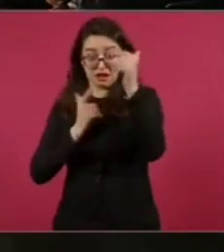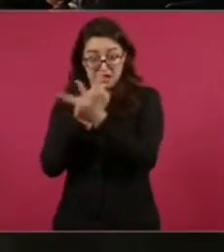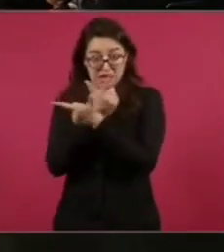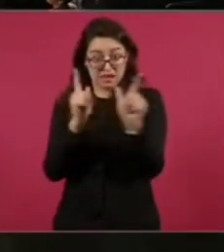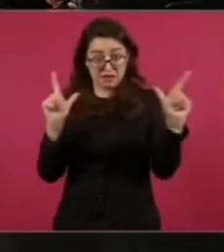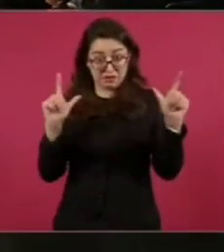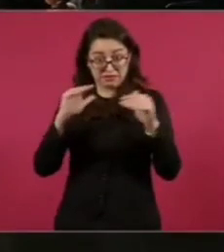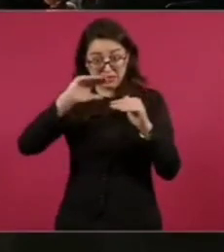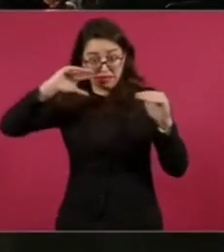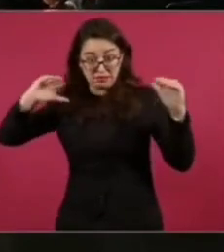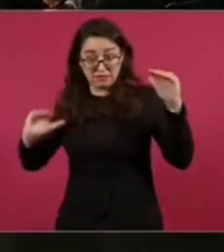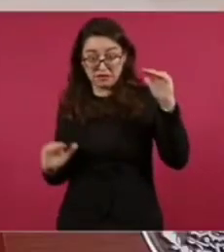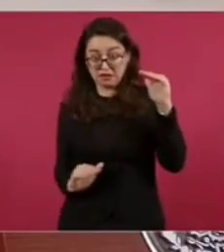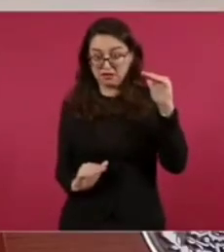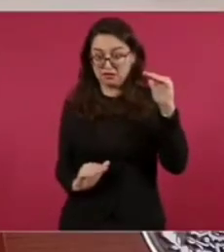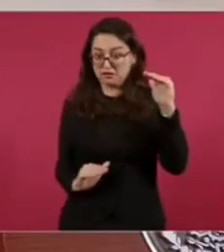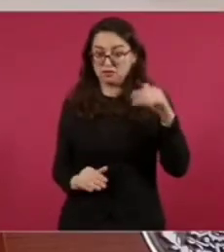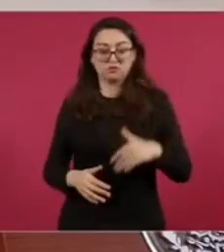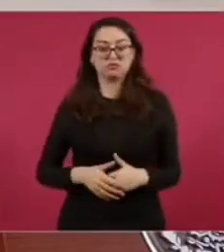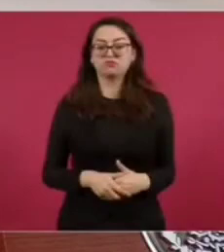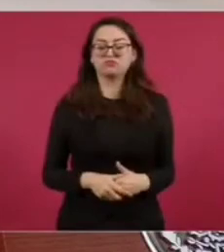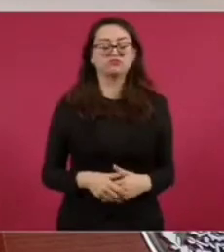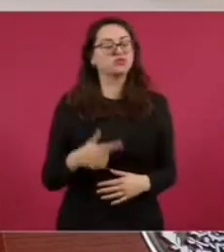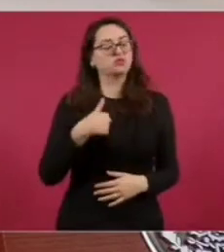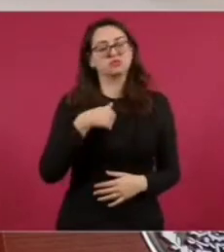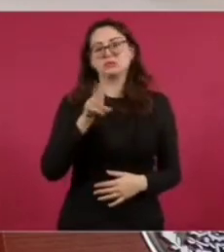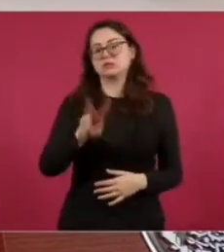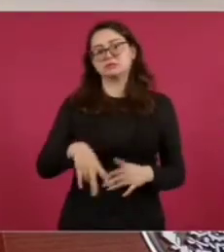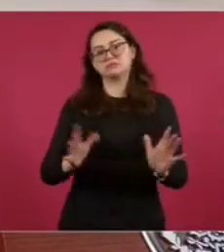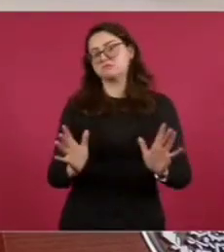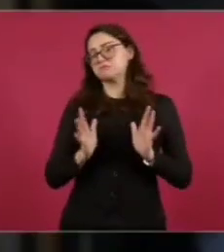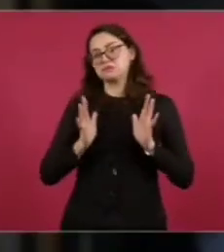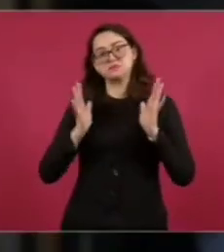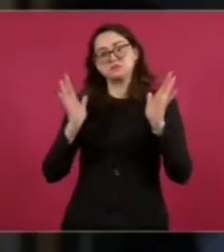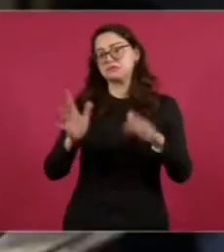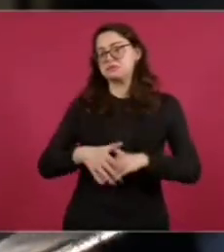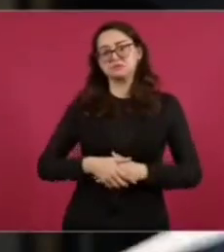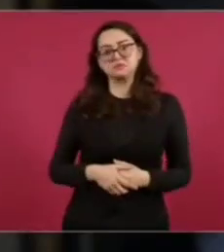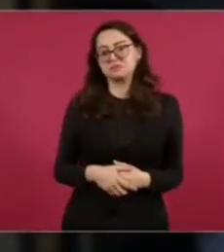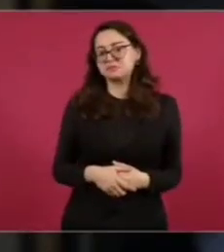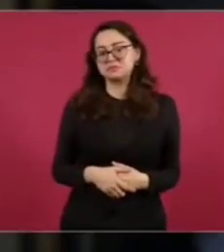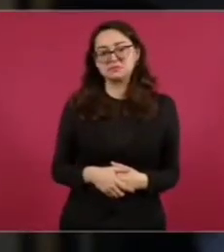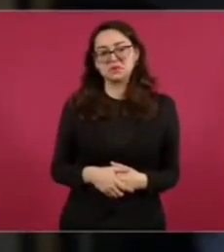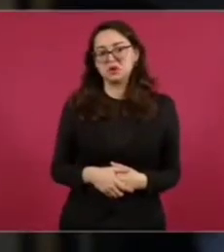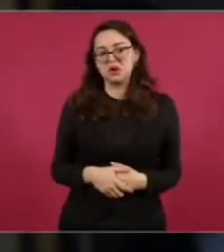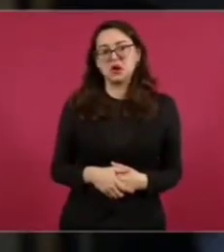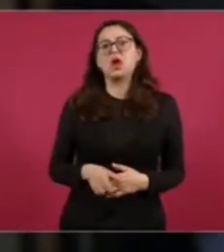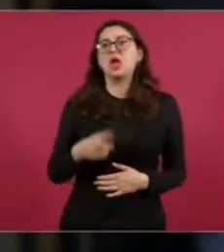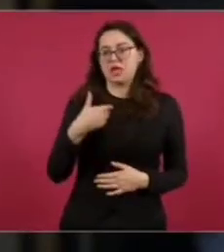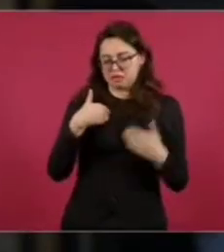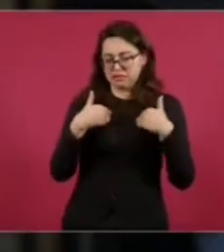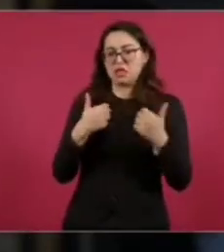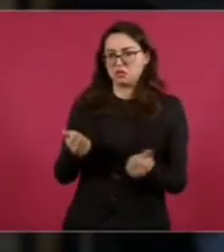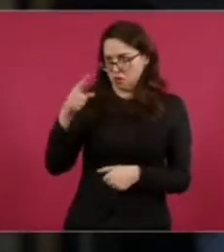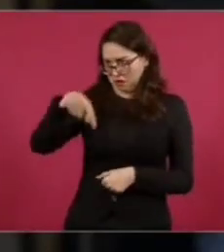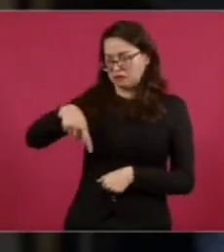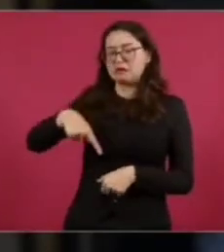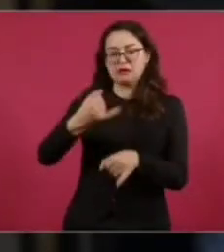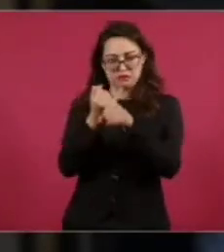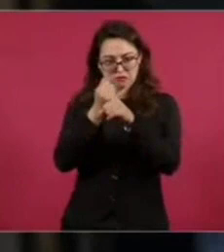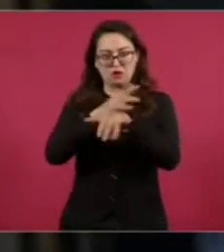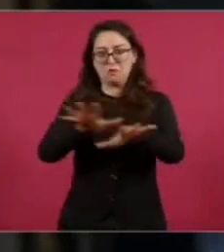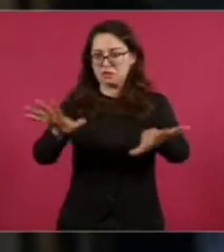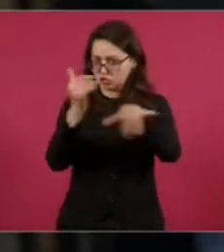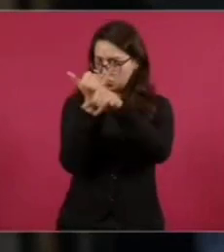O sea, no se arrepiente. Prohibido. Estoy asombrada, señor presidente, ¿sí?, porque entiendo lo que usted pueda dar a conocer y, por supuesto,